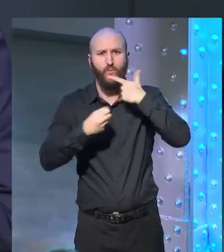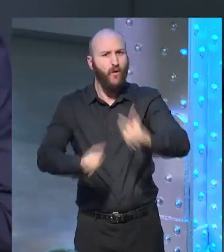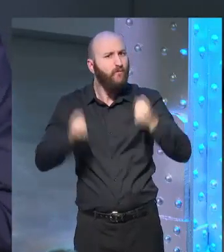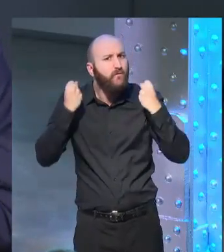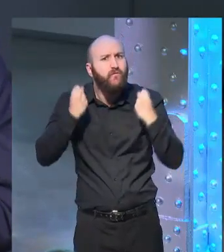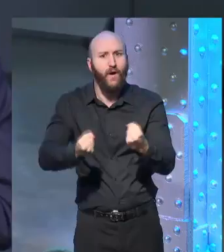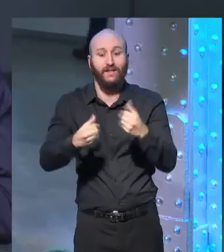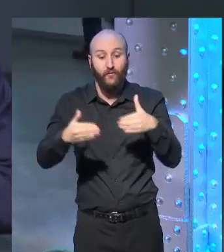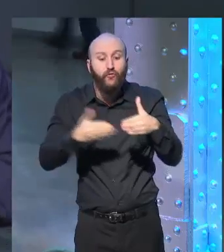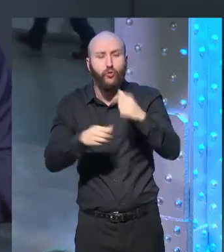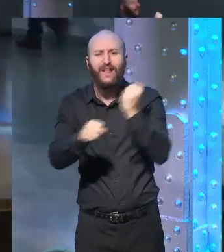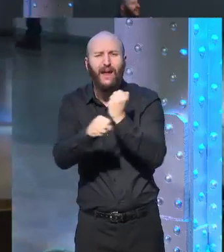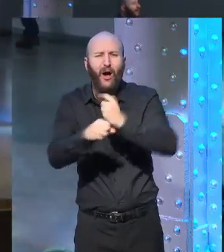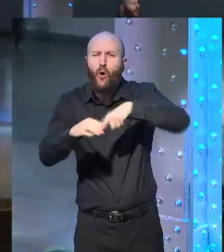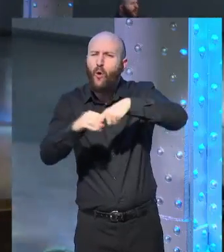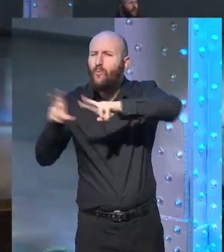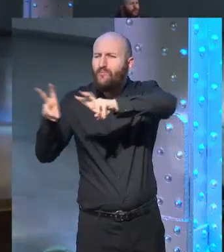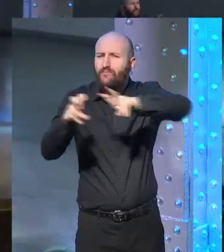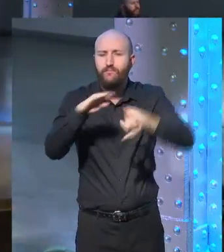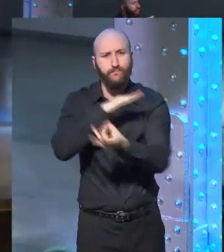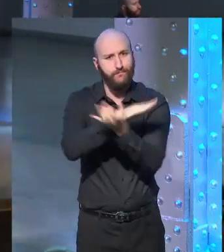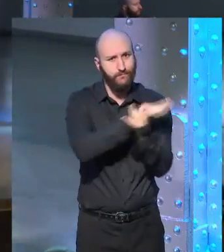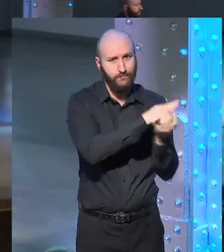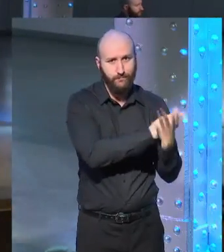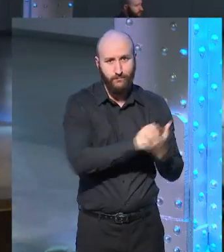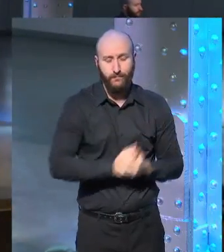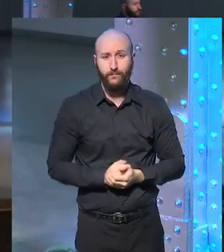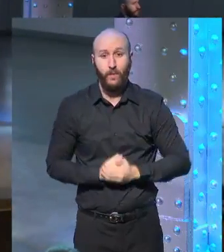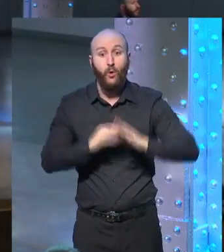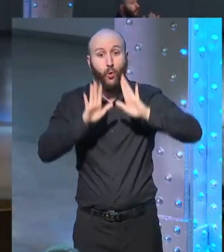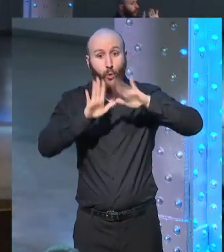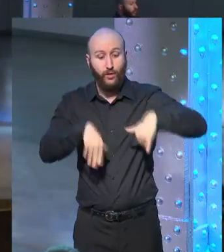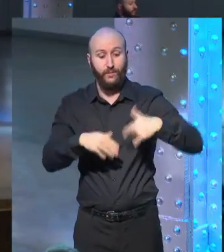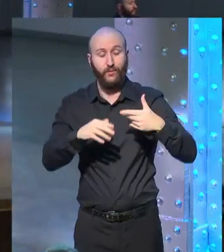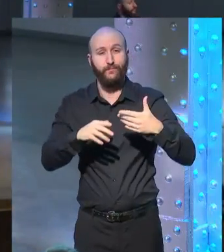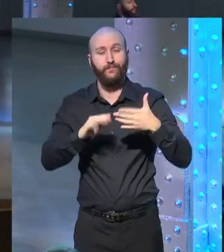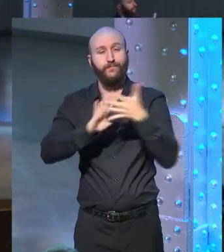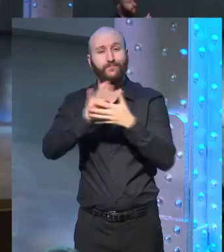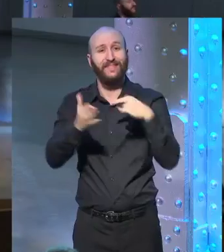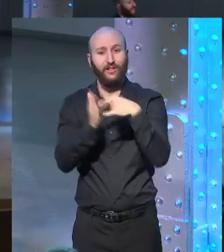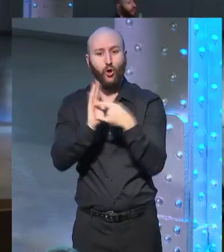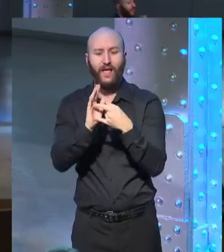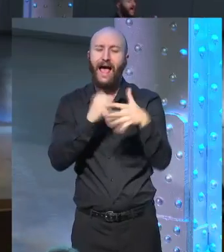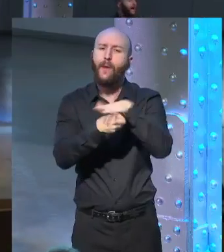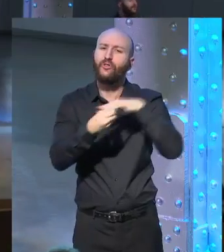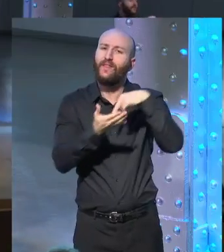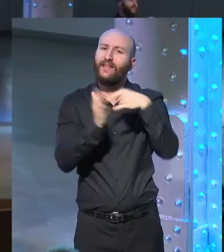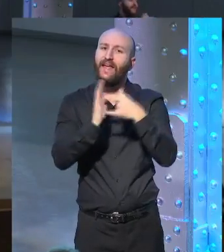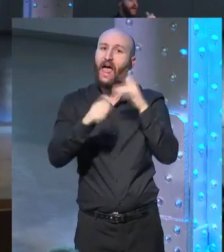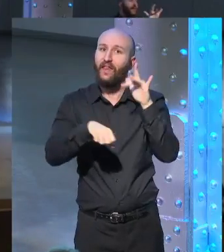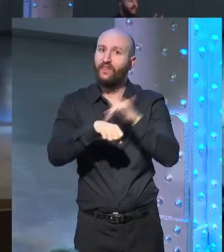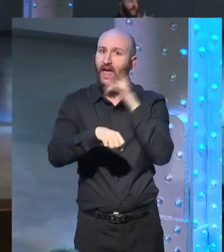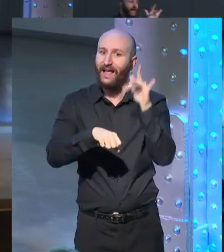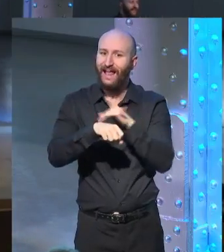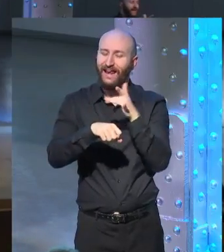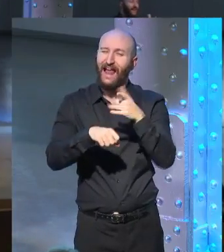generar muchísimos puestos de trabajo. Y por último me gustaría decir que cuando hablemos de tecnología y sobre todo del ámbito digital no tenemos que perder el